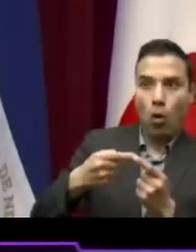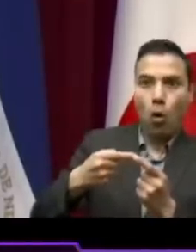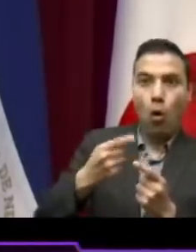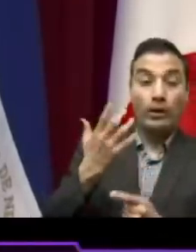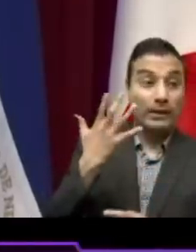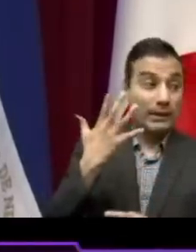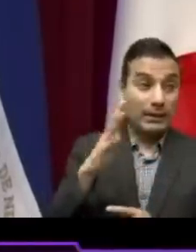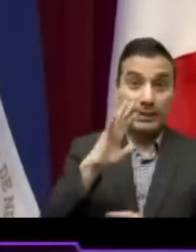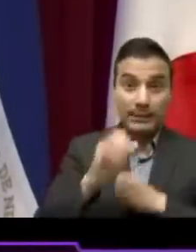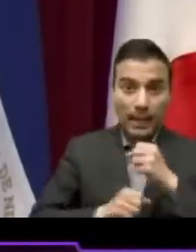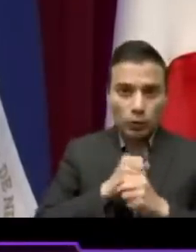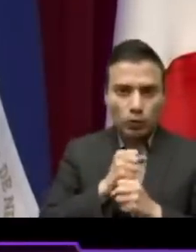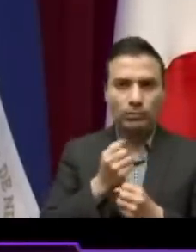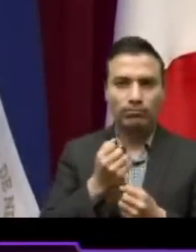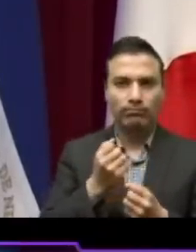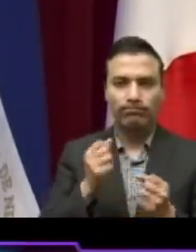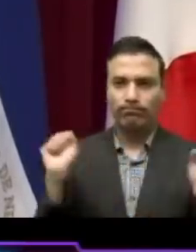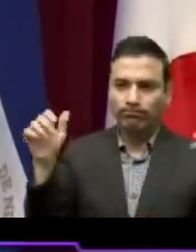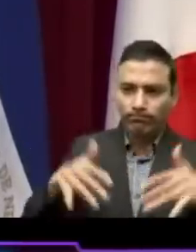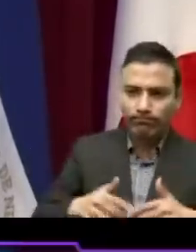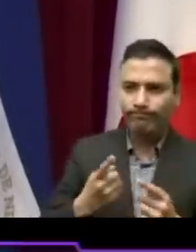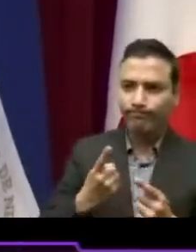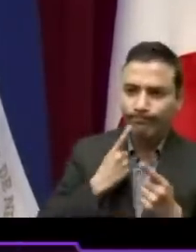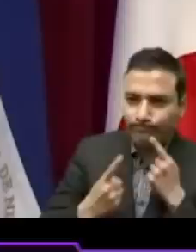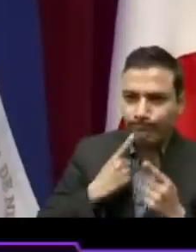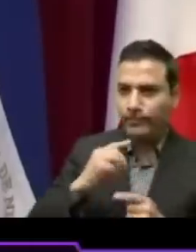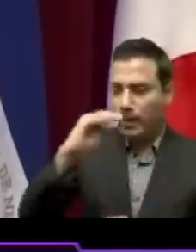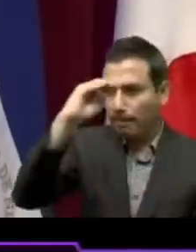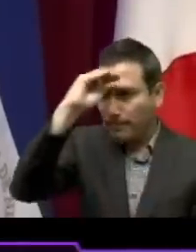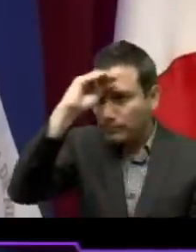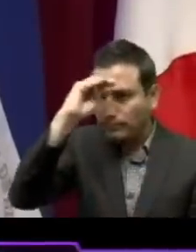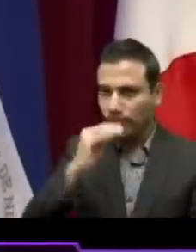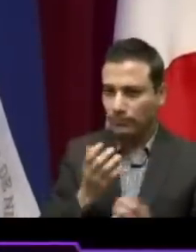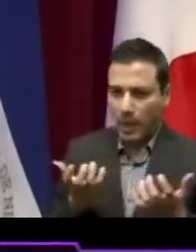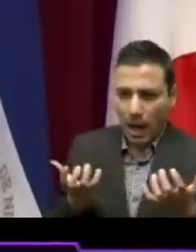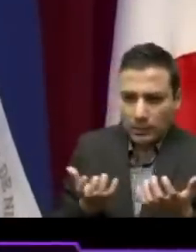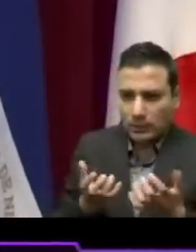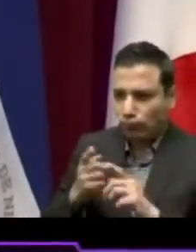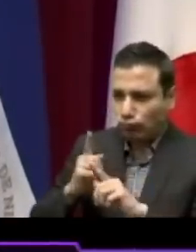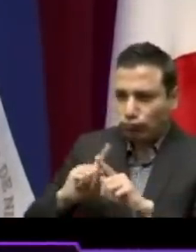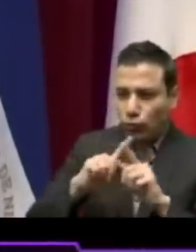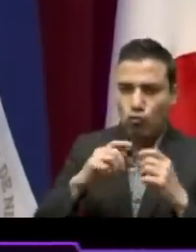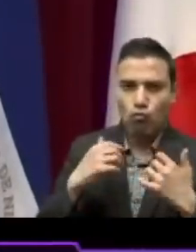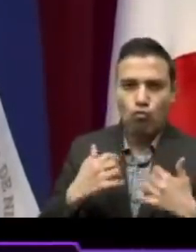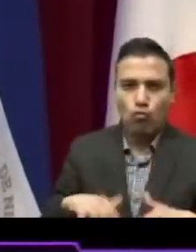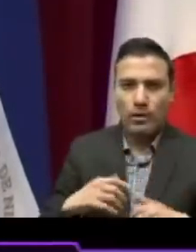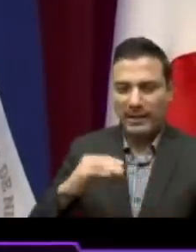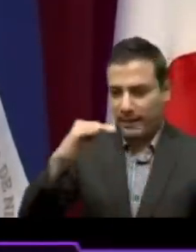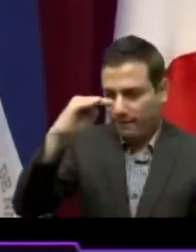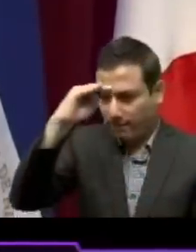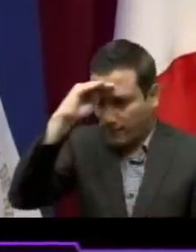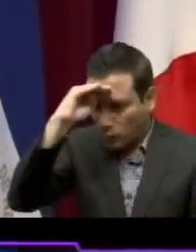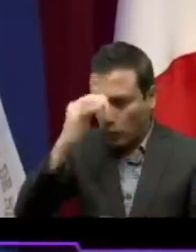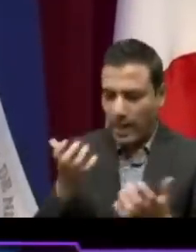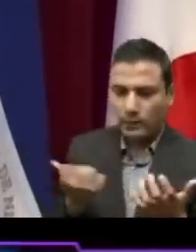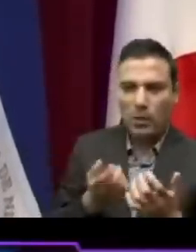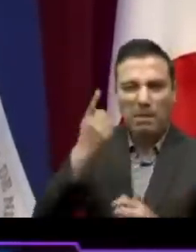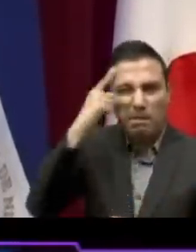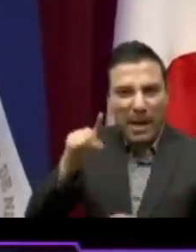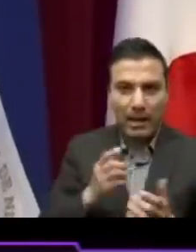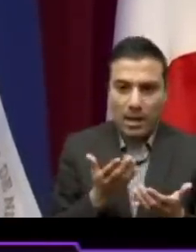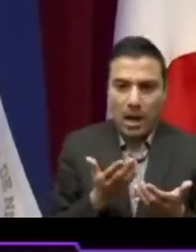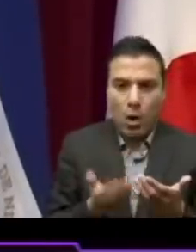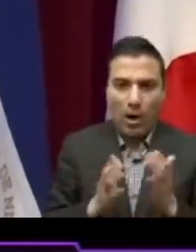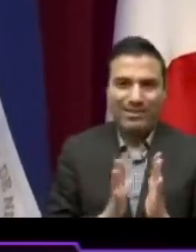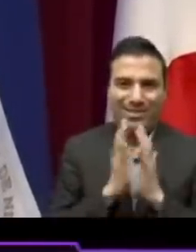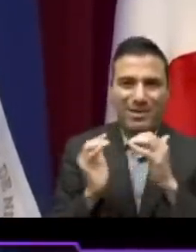no solo de reflexión compartida sino también de acción colectiva reflexión y acción orientadas a entender el presente y futuro de la